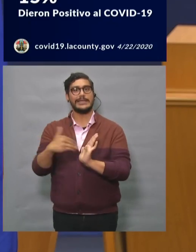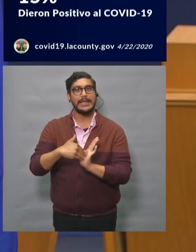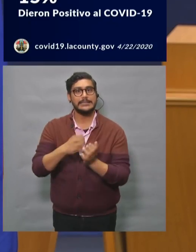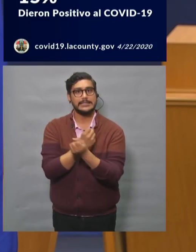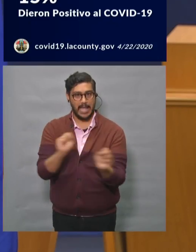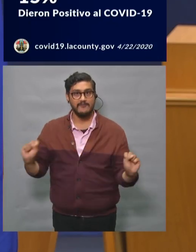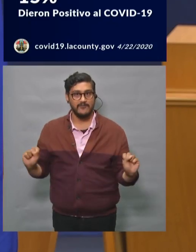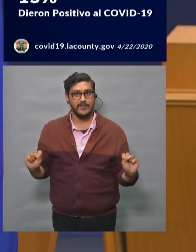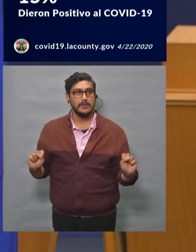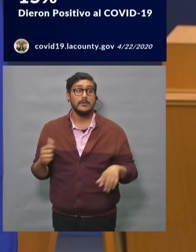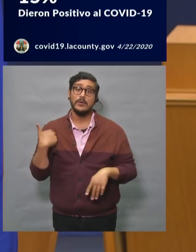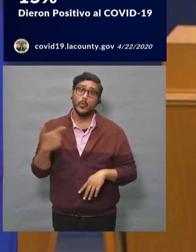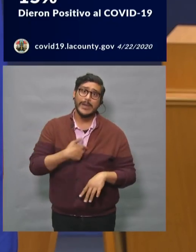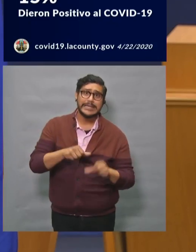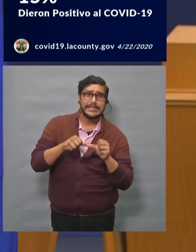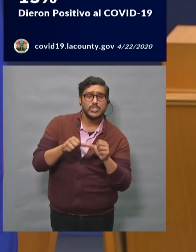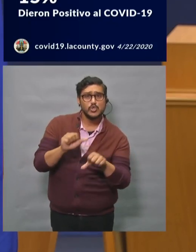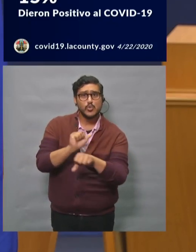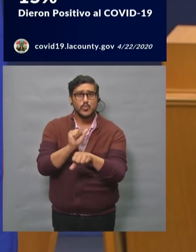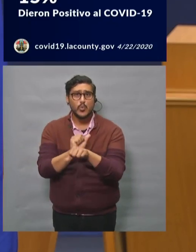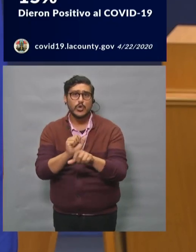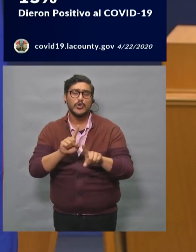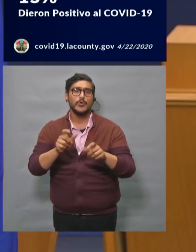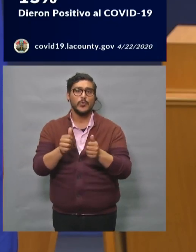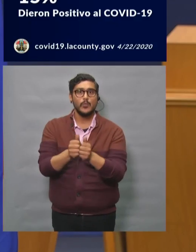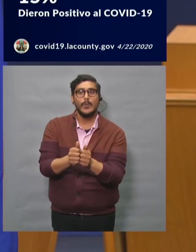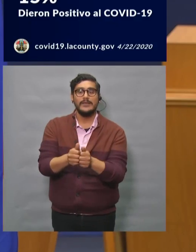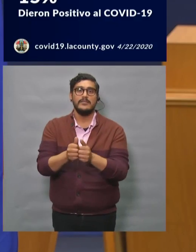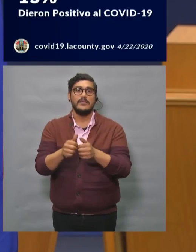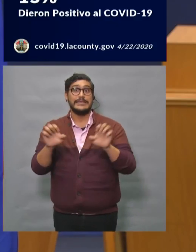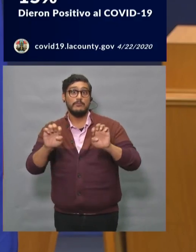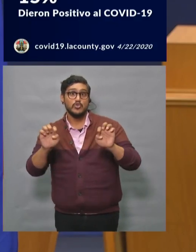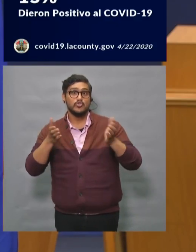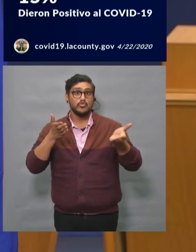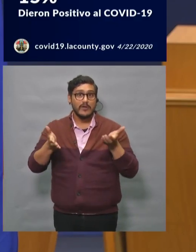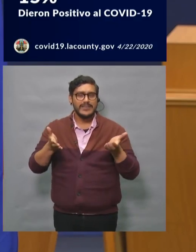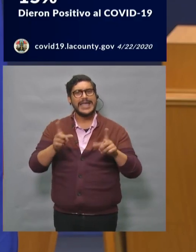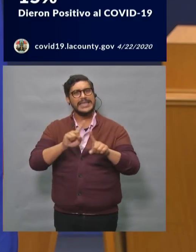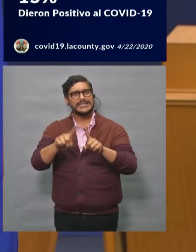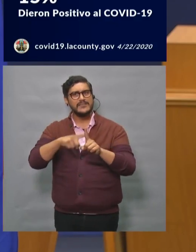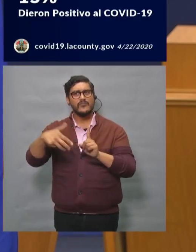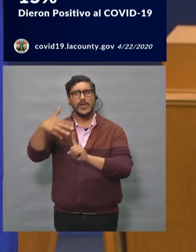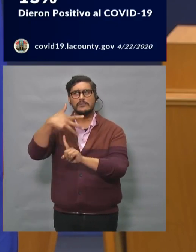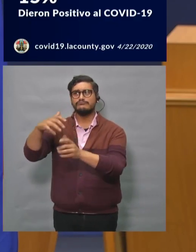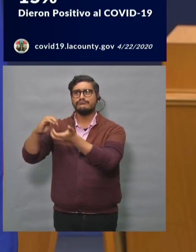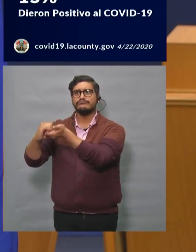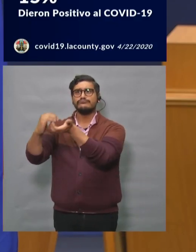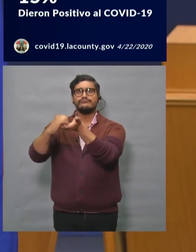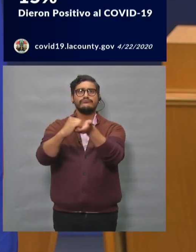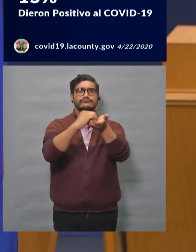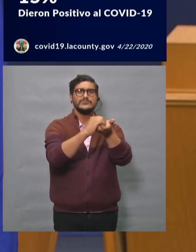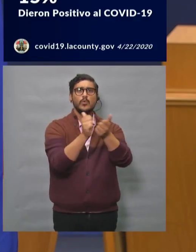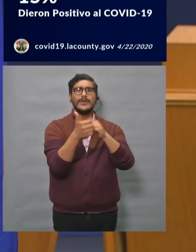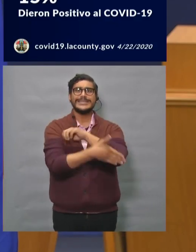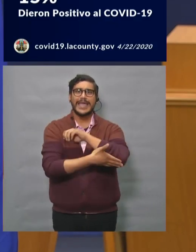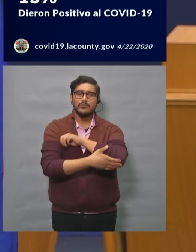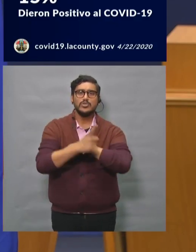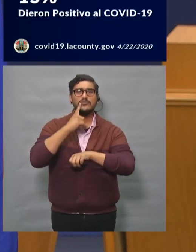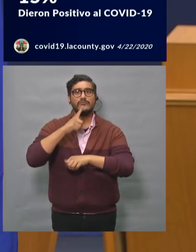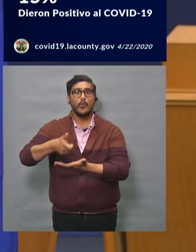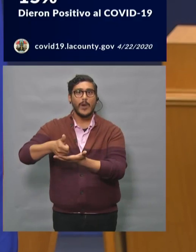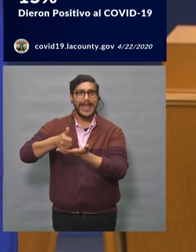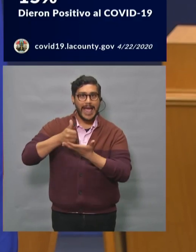Continuamos trabajando con nuestro Departamento de Servicios de Emergencia y otros socios del condado para abogar por suministros